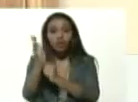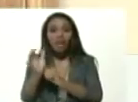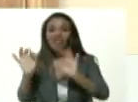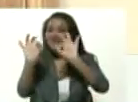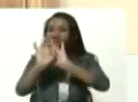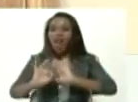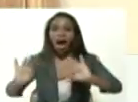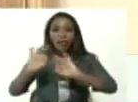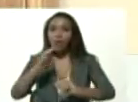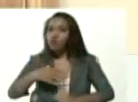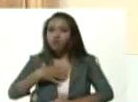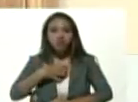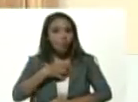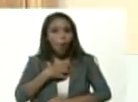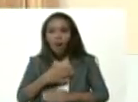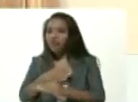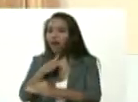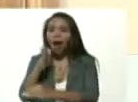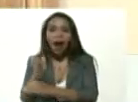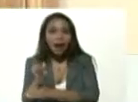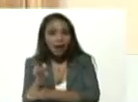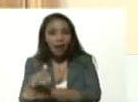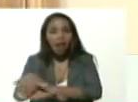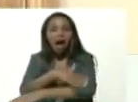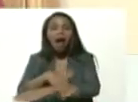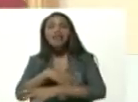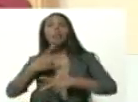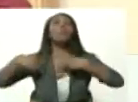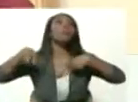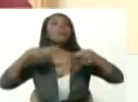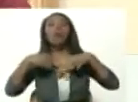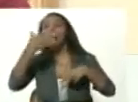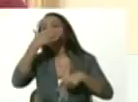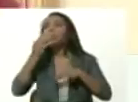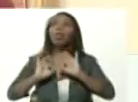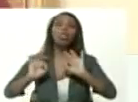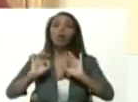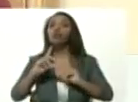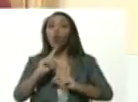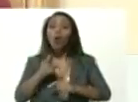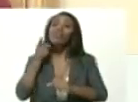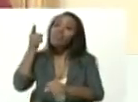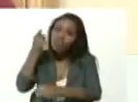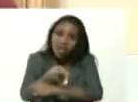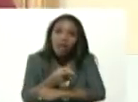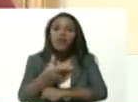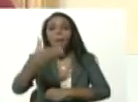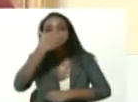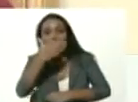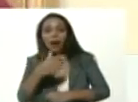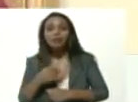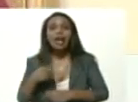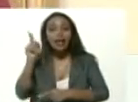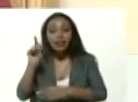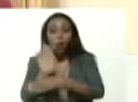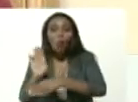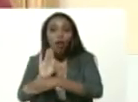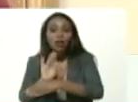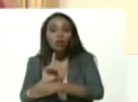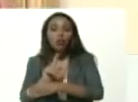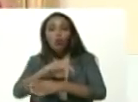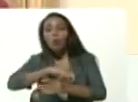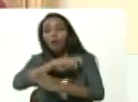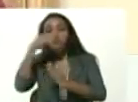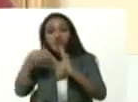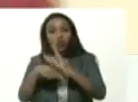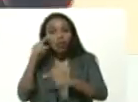Nadie puede andar en la calle sin tapaboca. Eso es radicalizar la cuarentena y los cuidados. Nadie puede andar